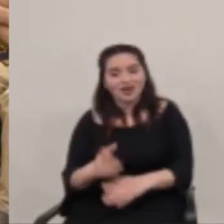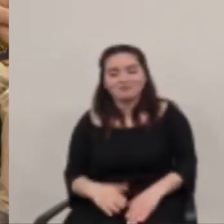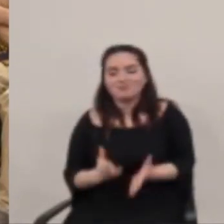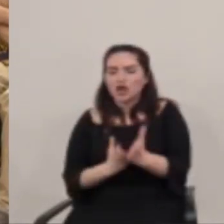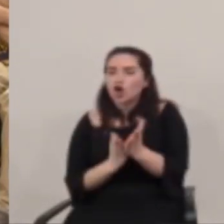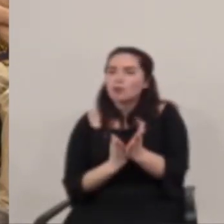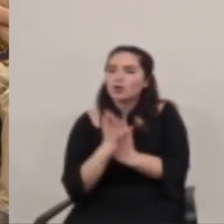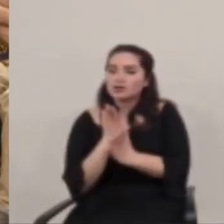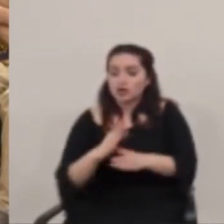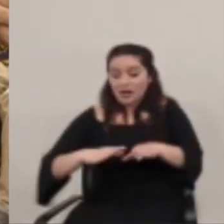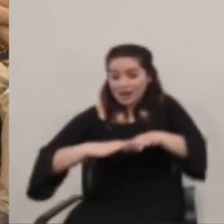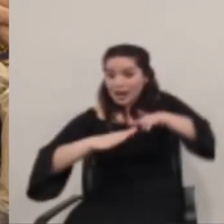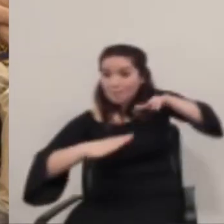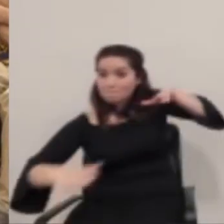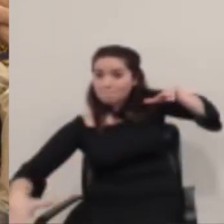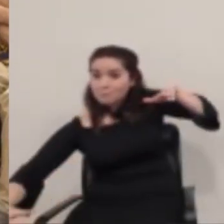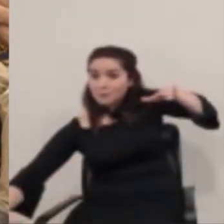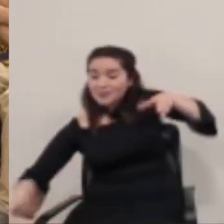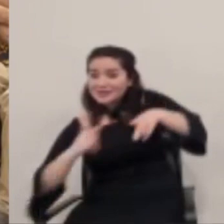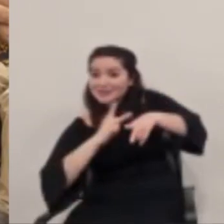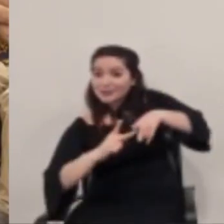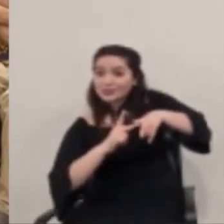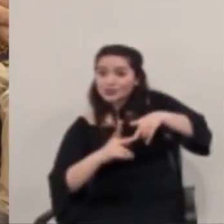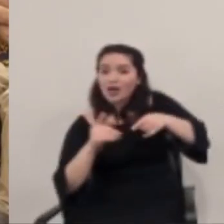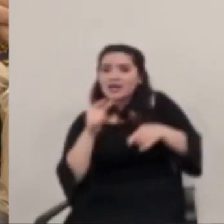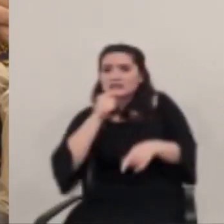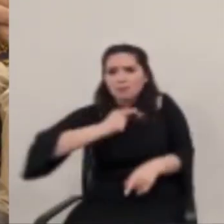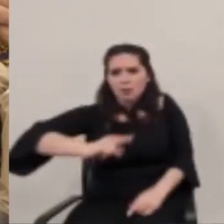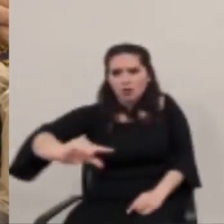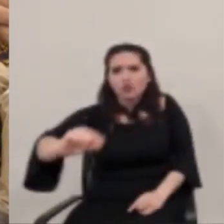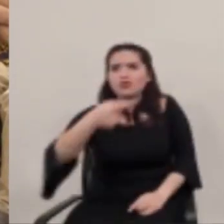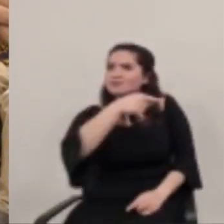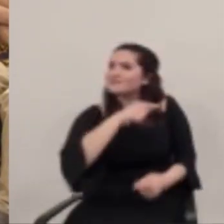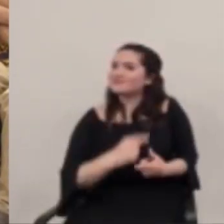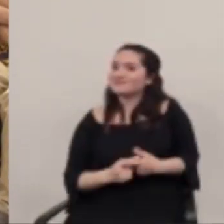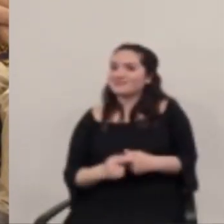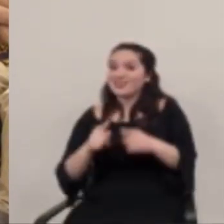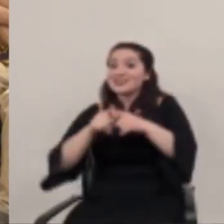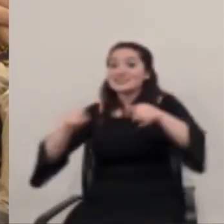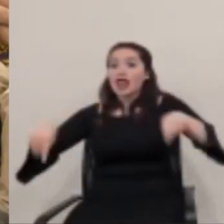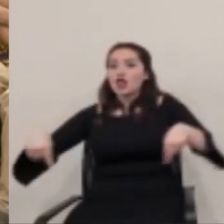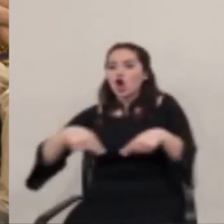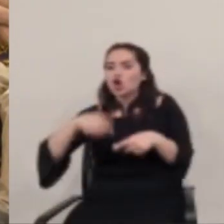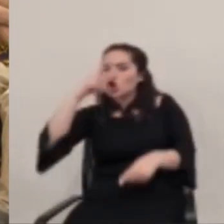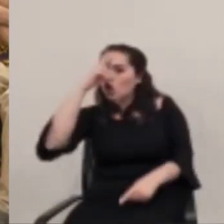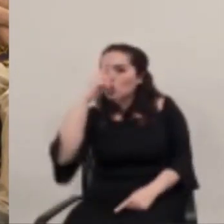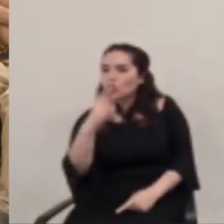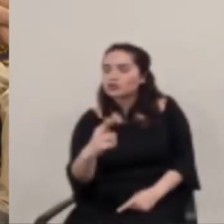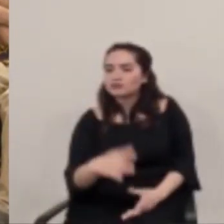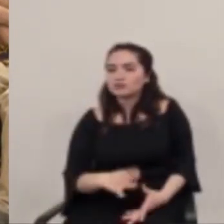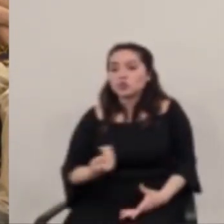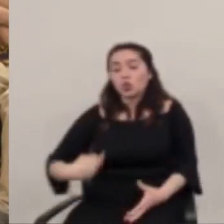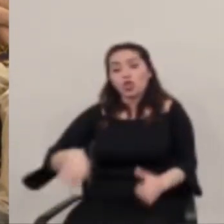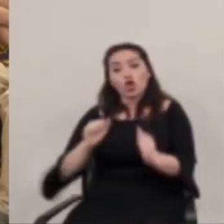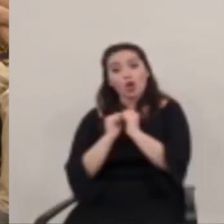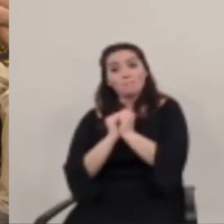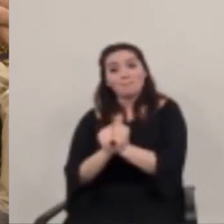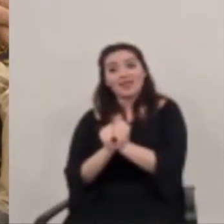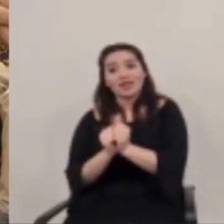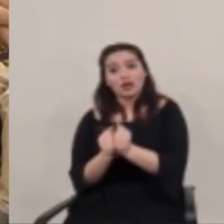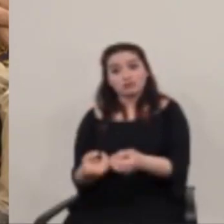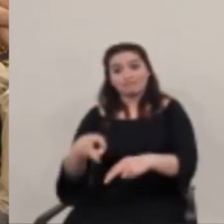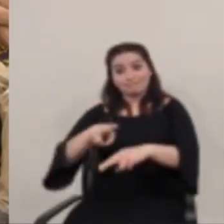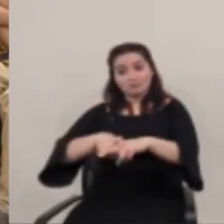de esta rampa que se hizo en el Salón de Honor recién restaurado y que finalmente nuestro compañero acá presente, como